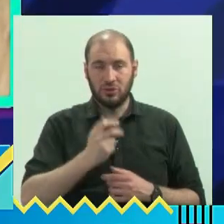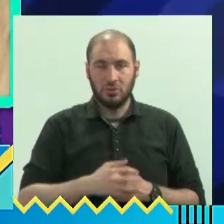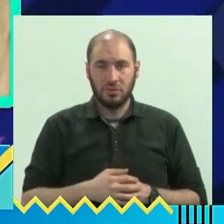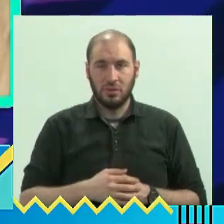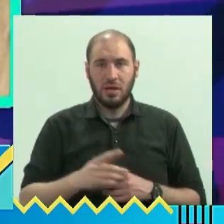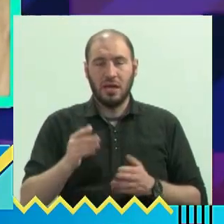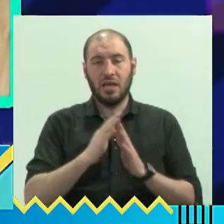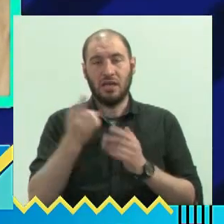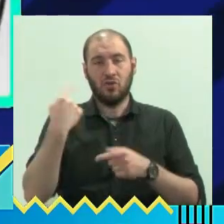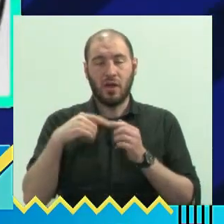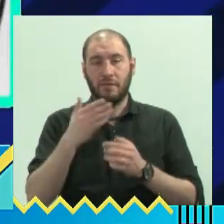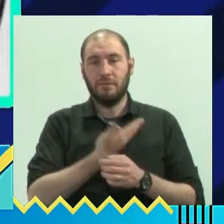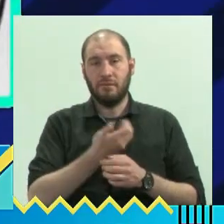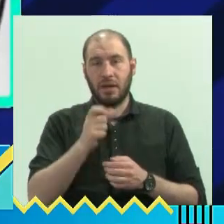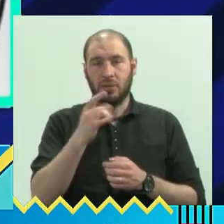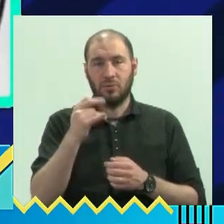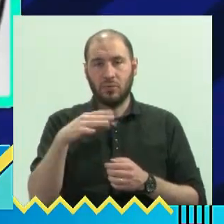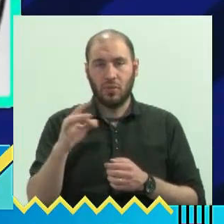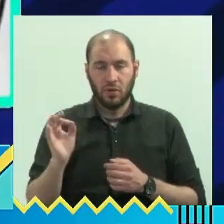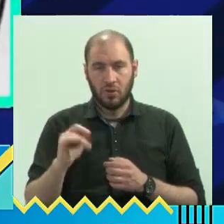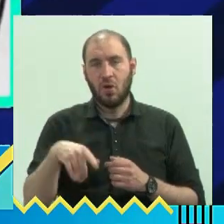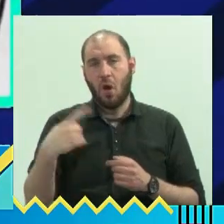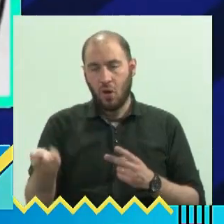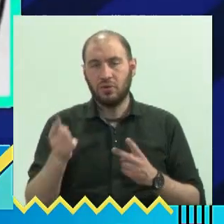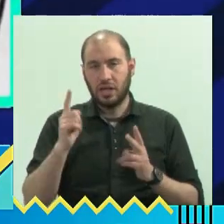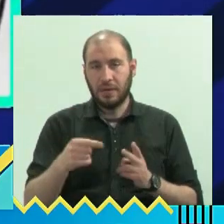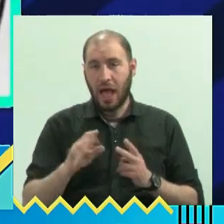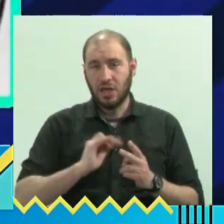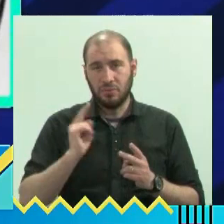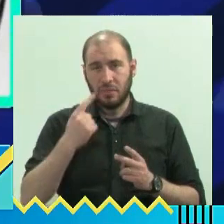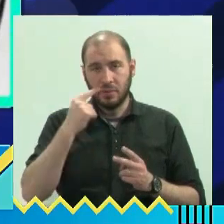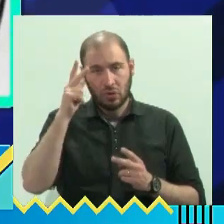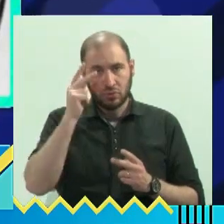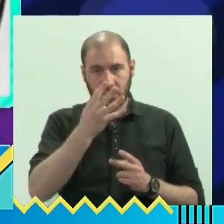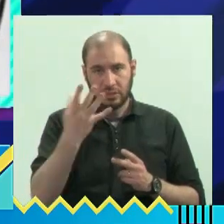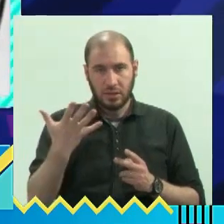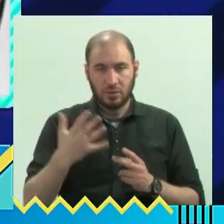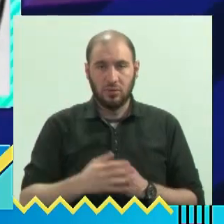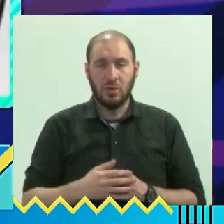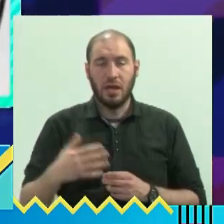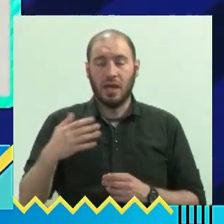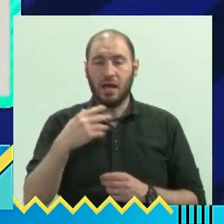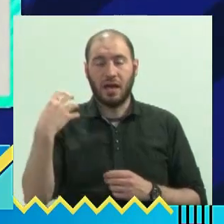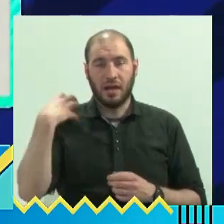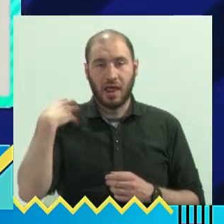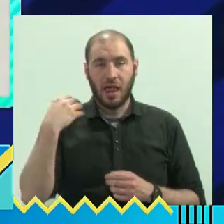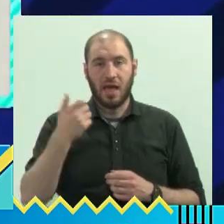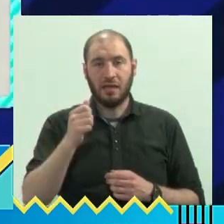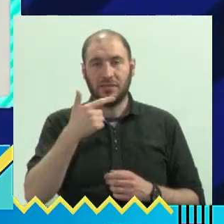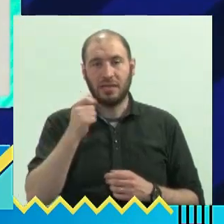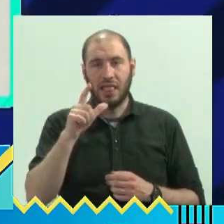el Facundo, en su obra Facundo, y en otra obra del mismo año, 1845, el general Fray Félix